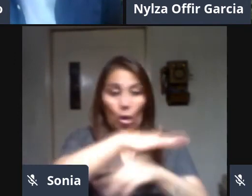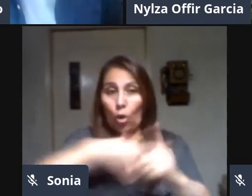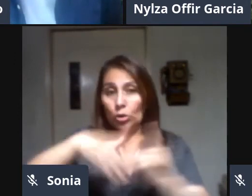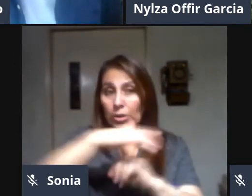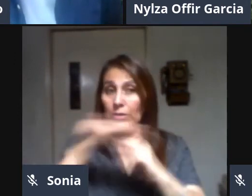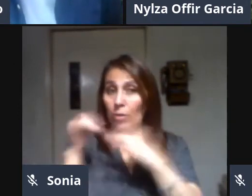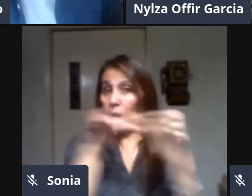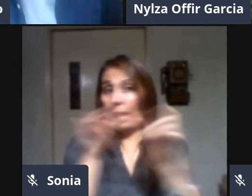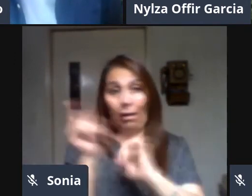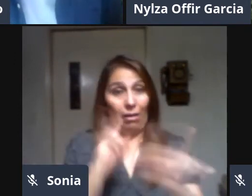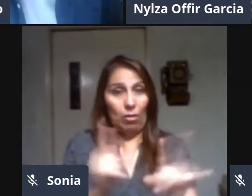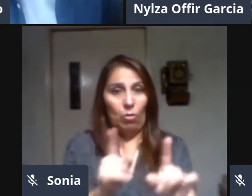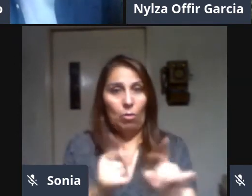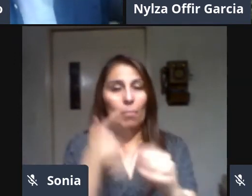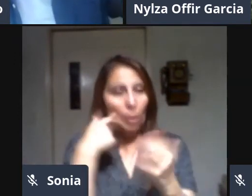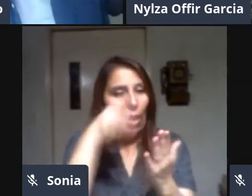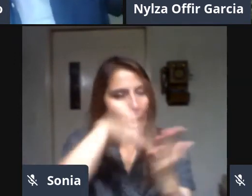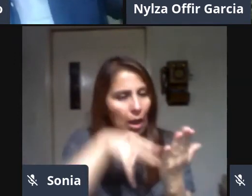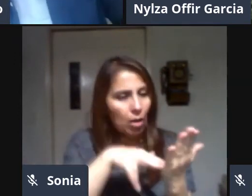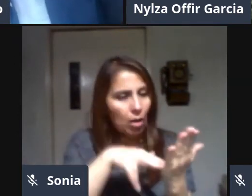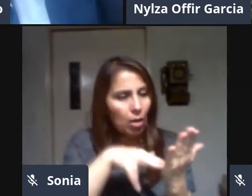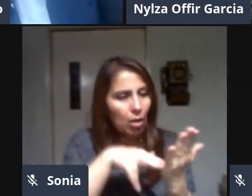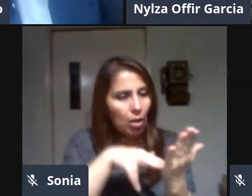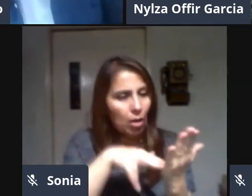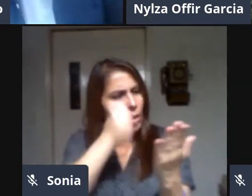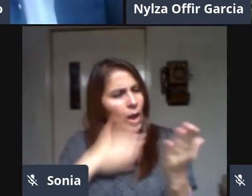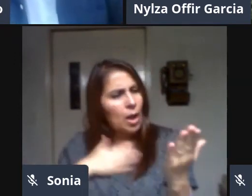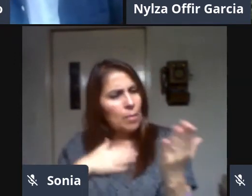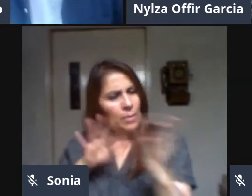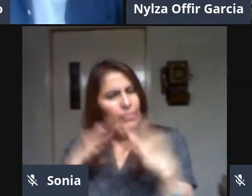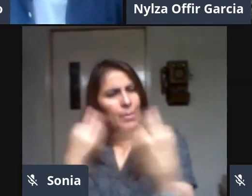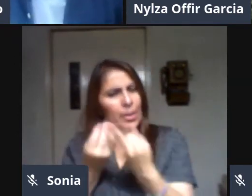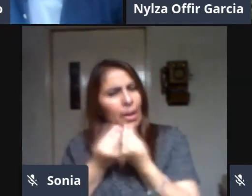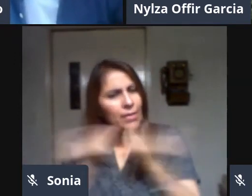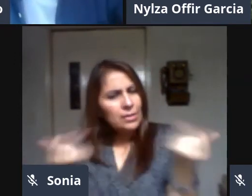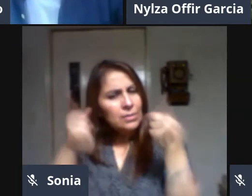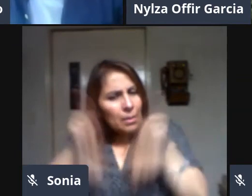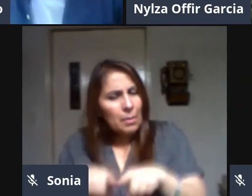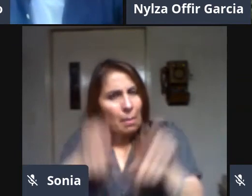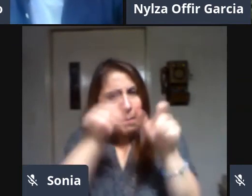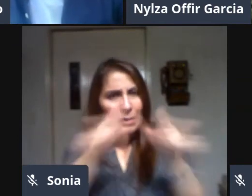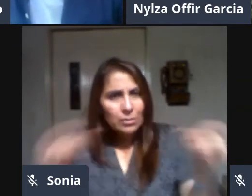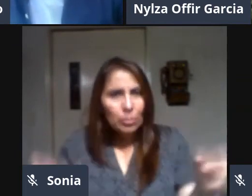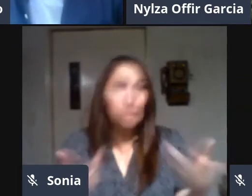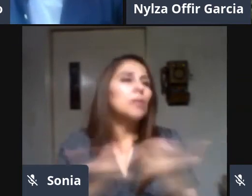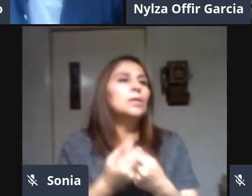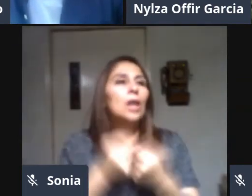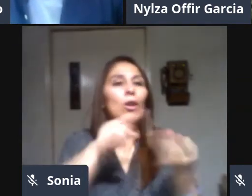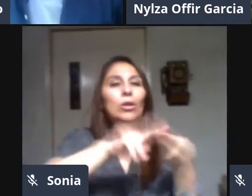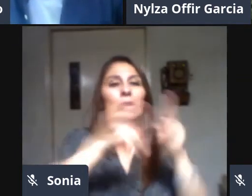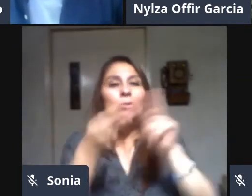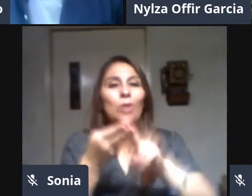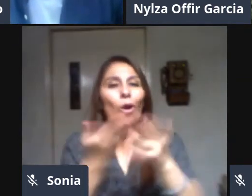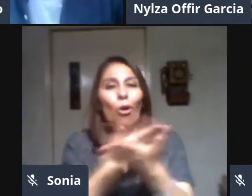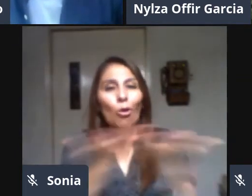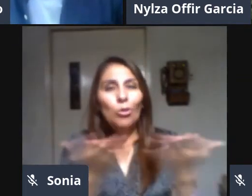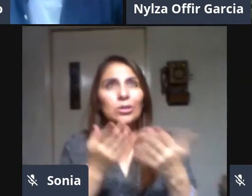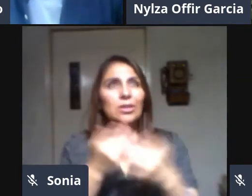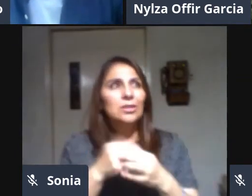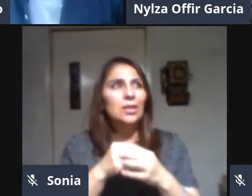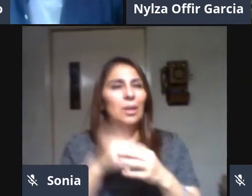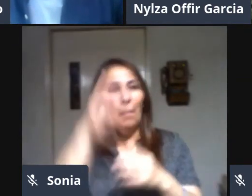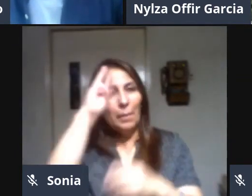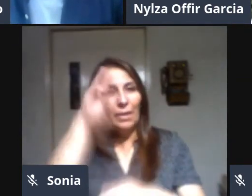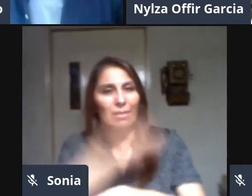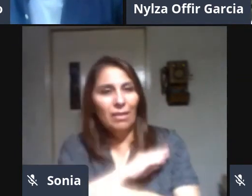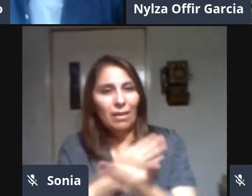dieron cuenta que tenían un desaparecido en su familia lo relacionaron con los 'falsos positivos' y así hace un sinnúmero de novelas siempre va